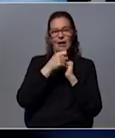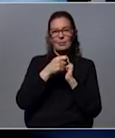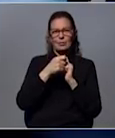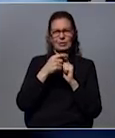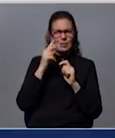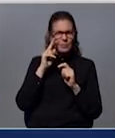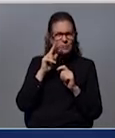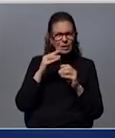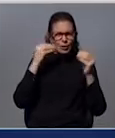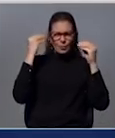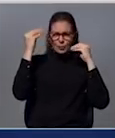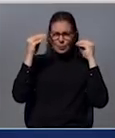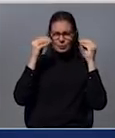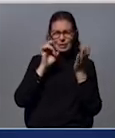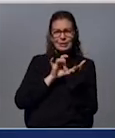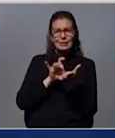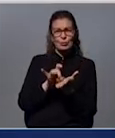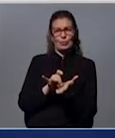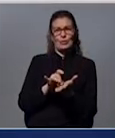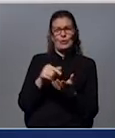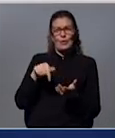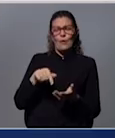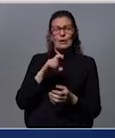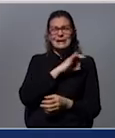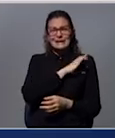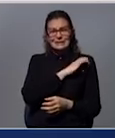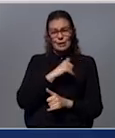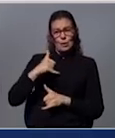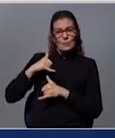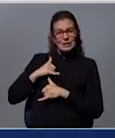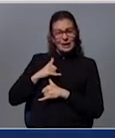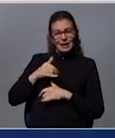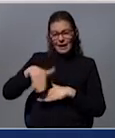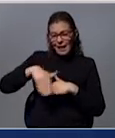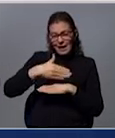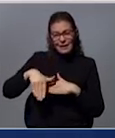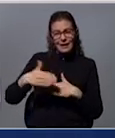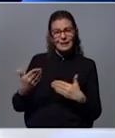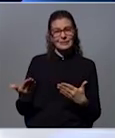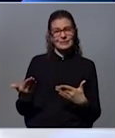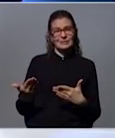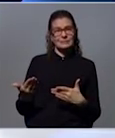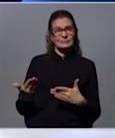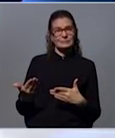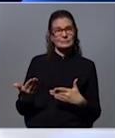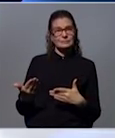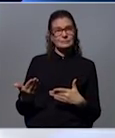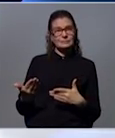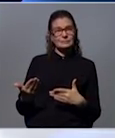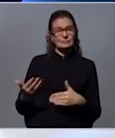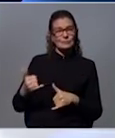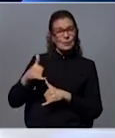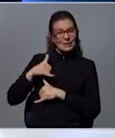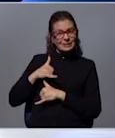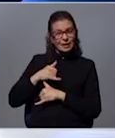con preocupación en la situación de lo que hoy está pasando en chile donde los militares están saliendo a la calle pero son los militares nosotros no